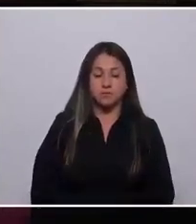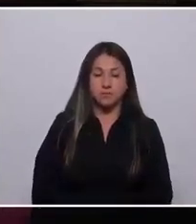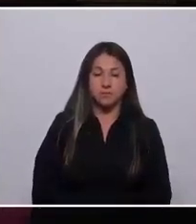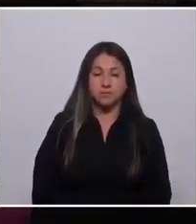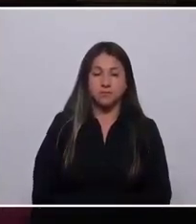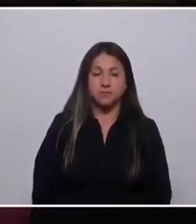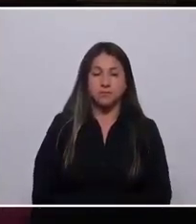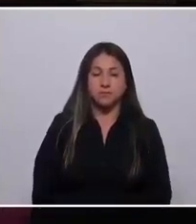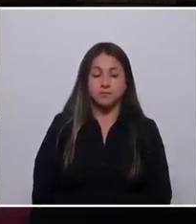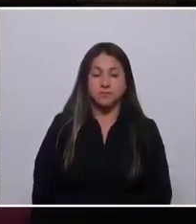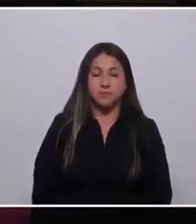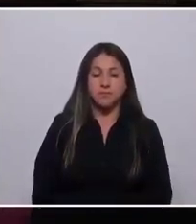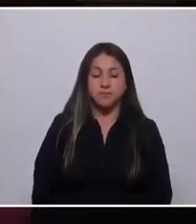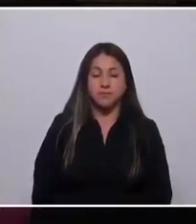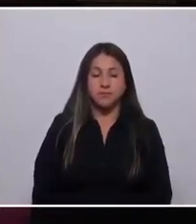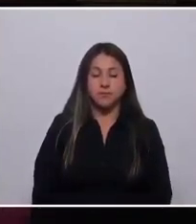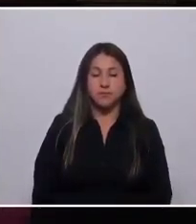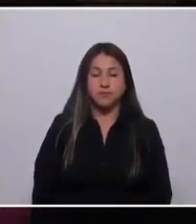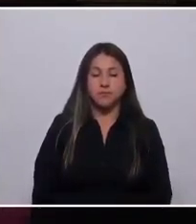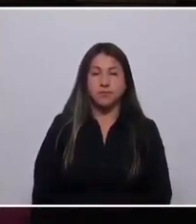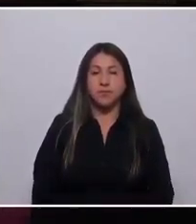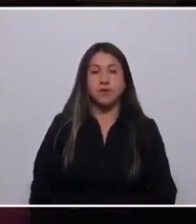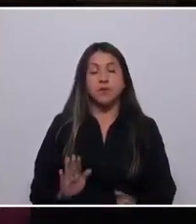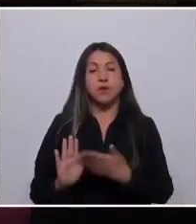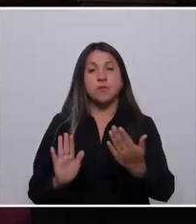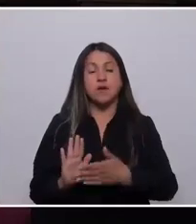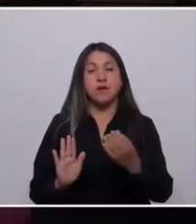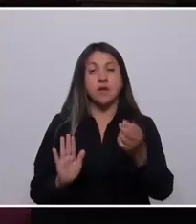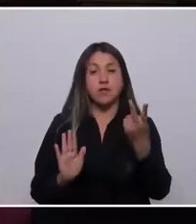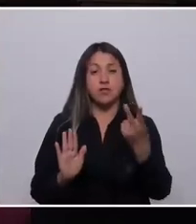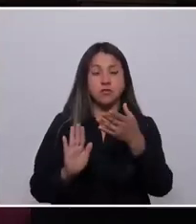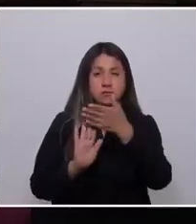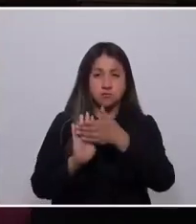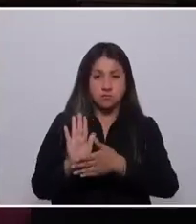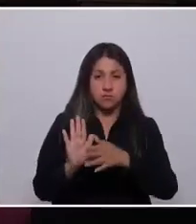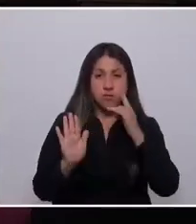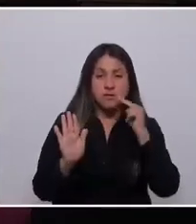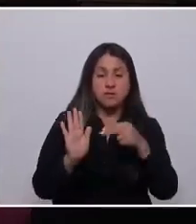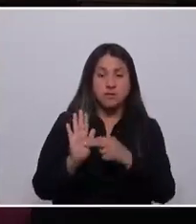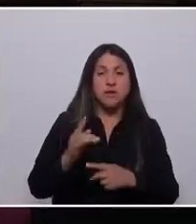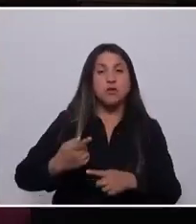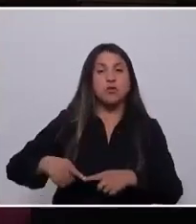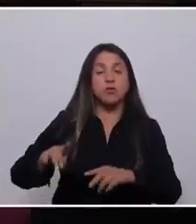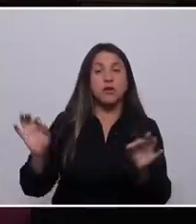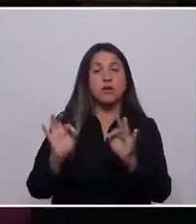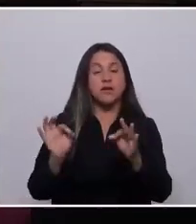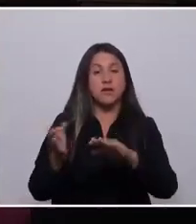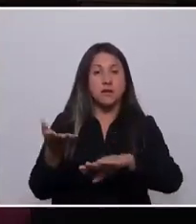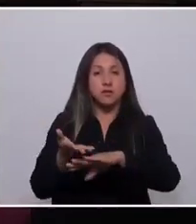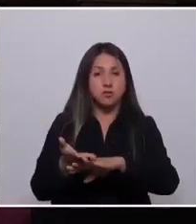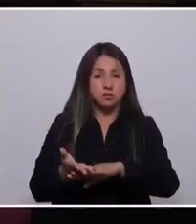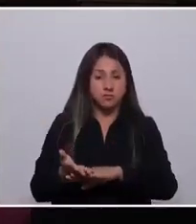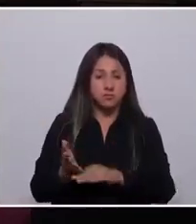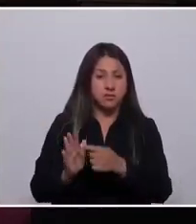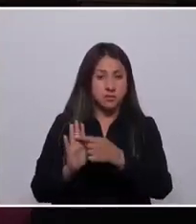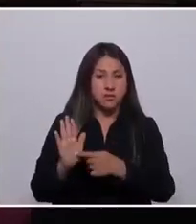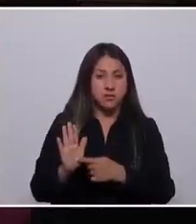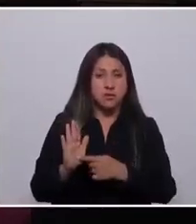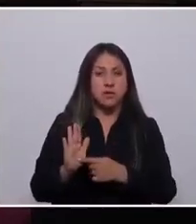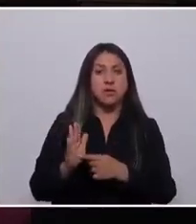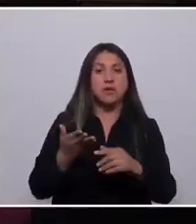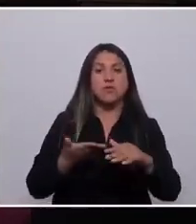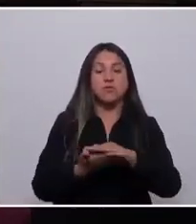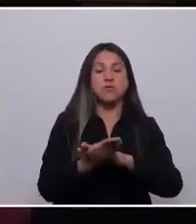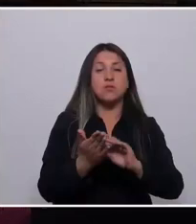Enseguida, en la página 2 del comparado, aparece otra indicación que introduce modificaciones